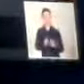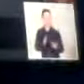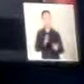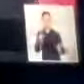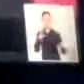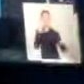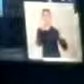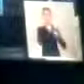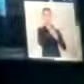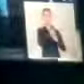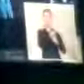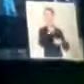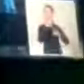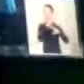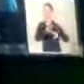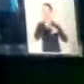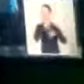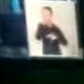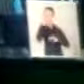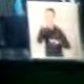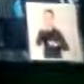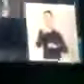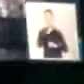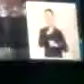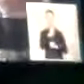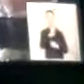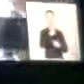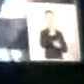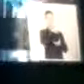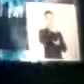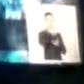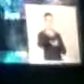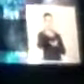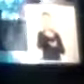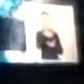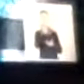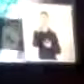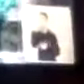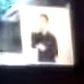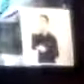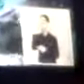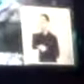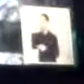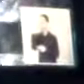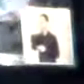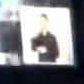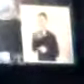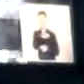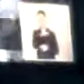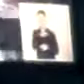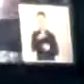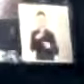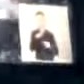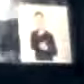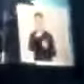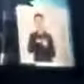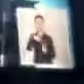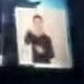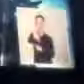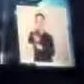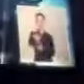logró, el concierto en beneficio de Adrián fue todo un éxito. La catedral fue testigo de cómo miles de chihuahuenses llegaron